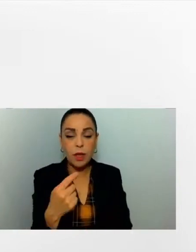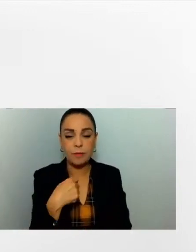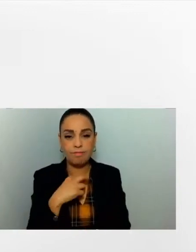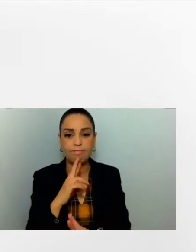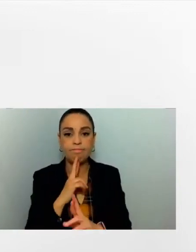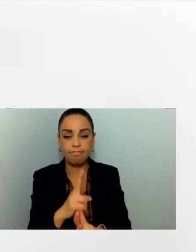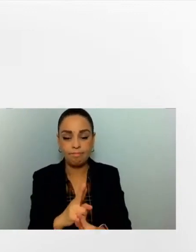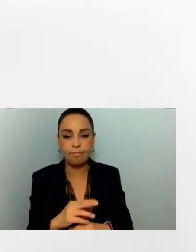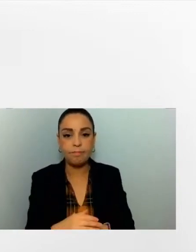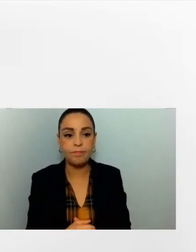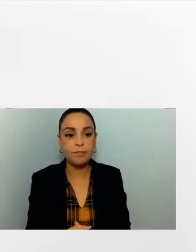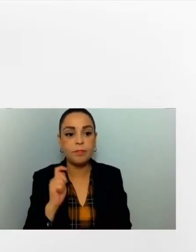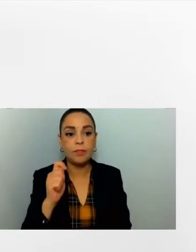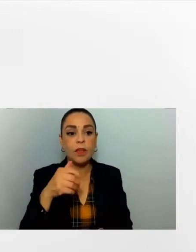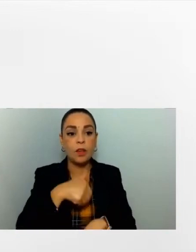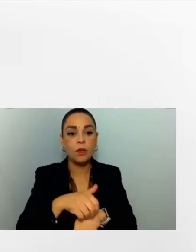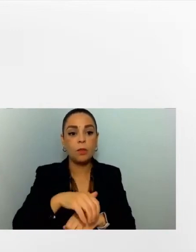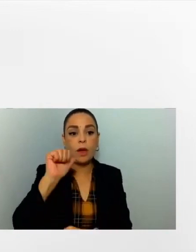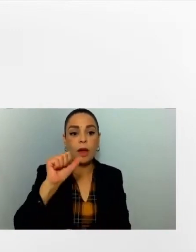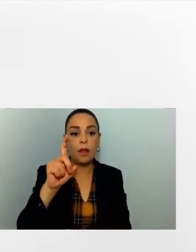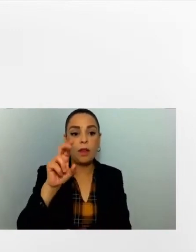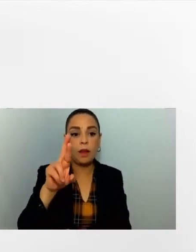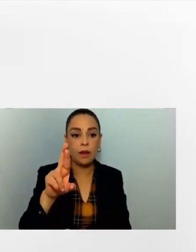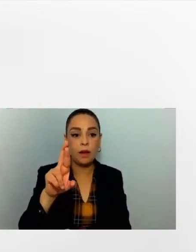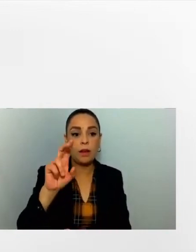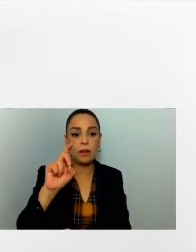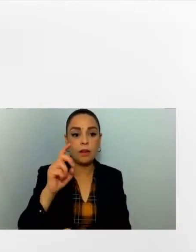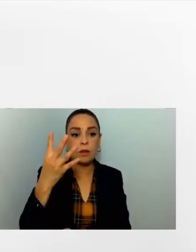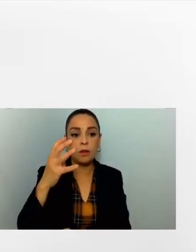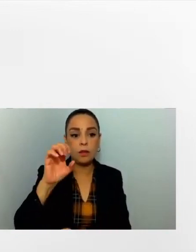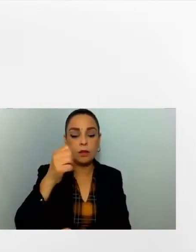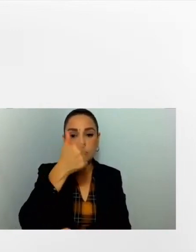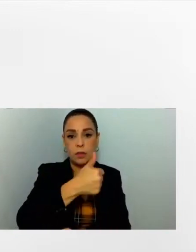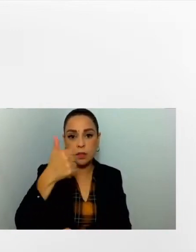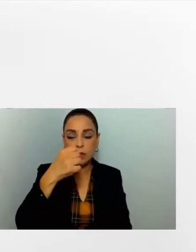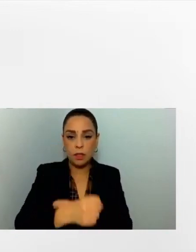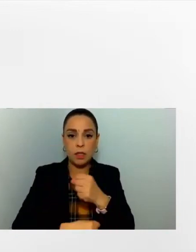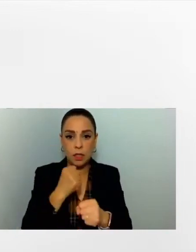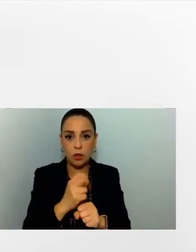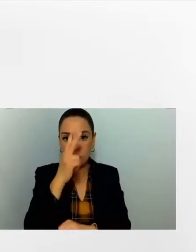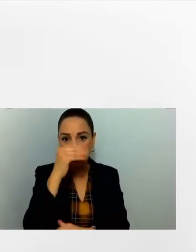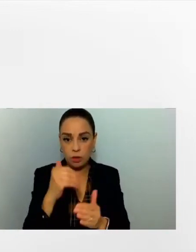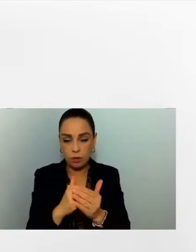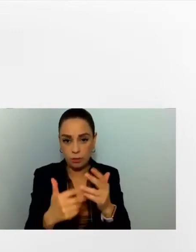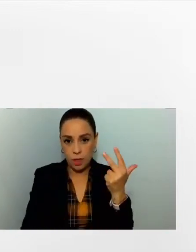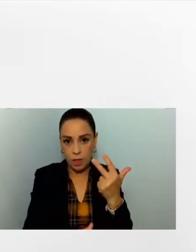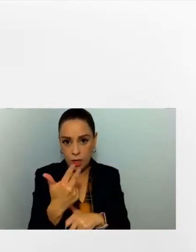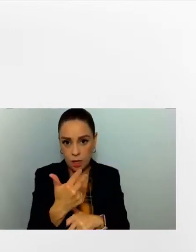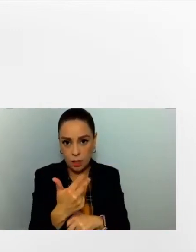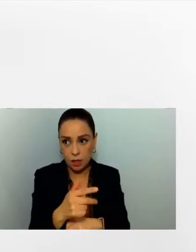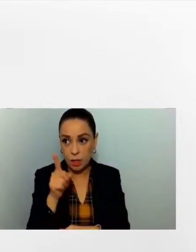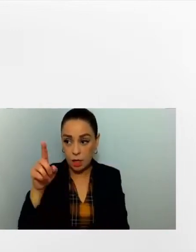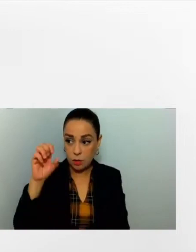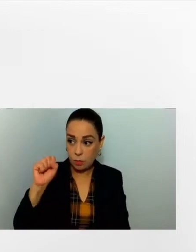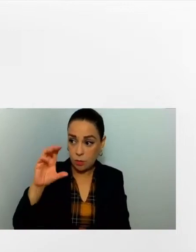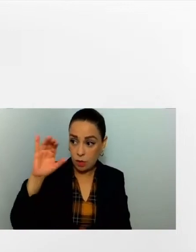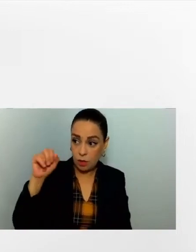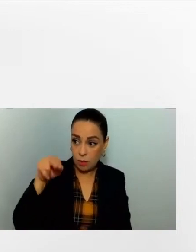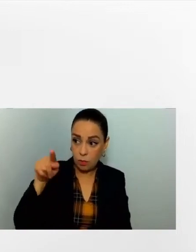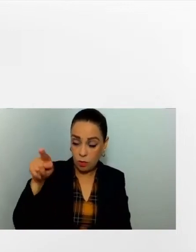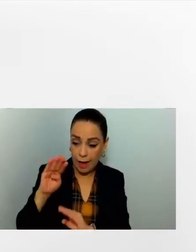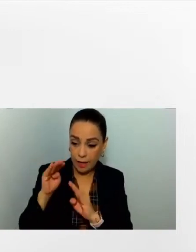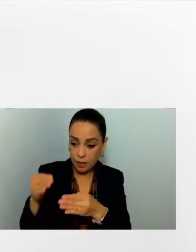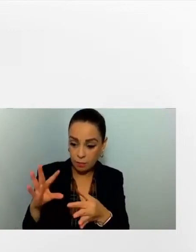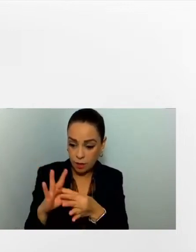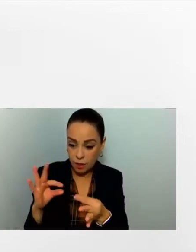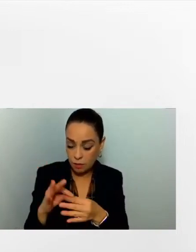en el ADR 3466 del 2013, en el que la Corte específicamente dice